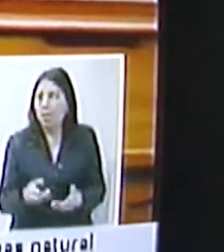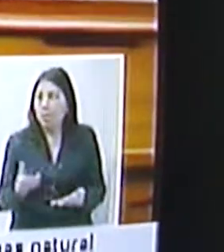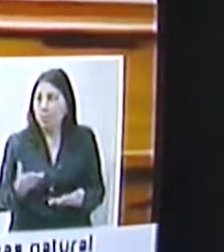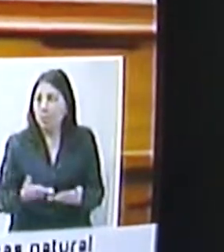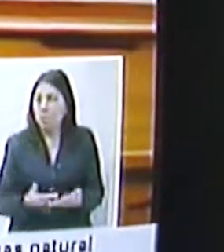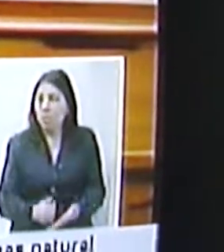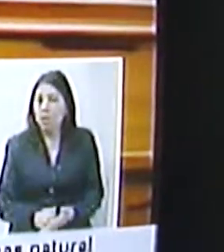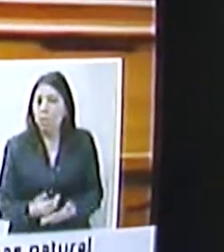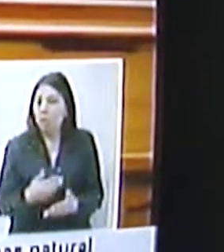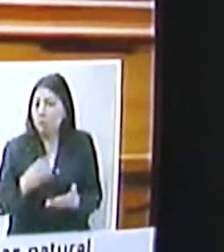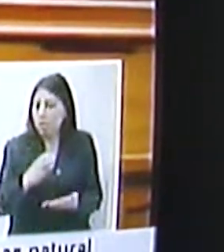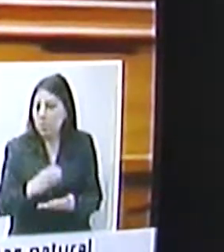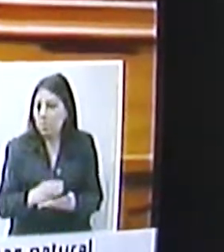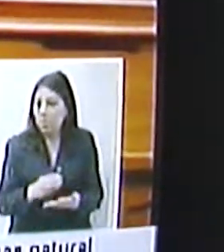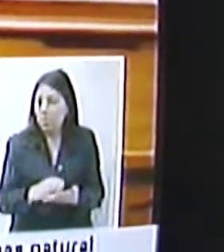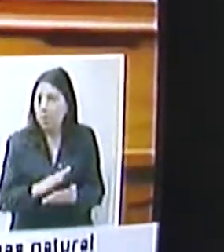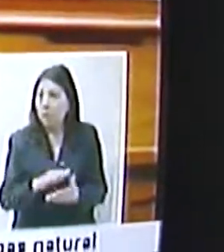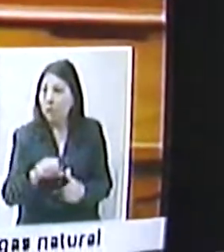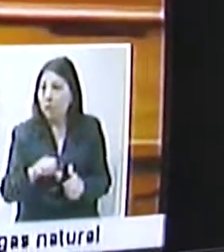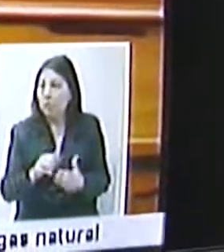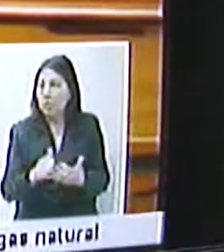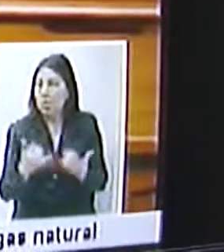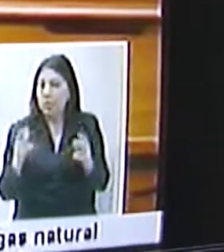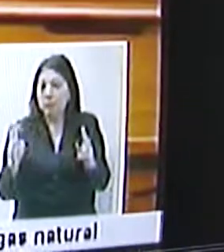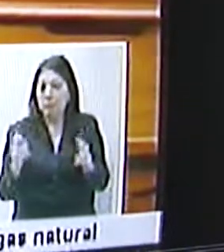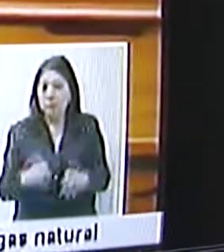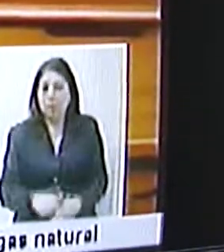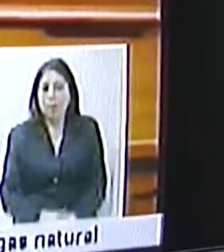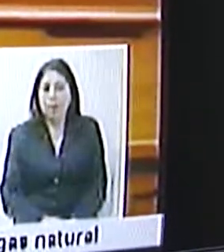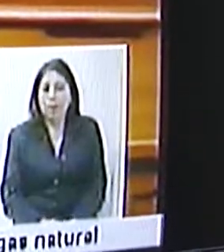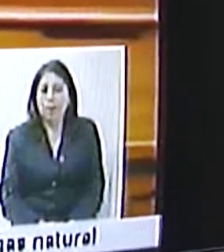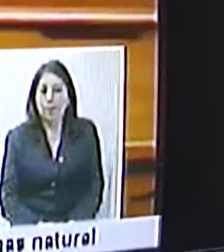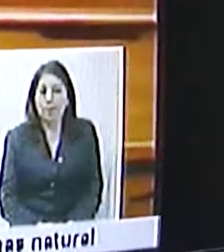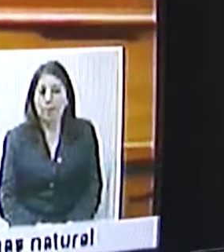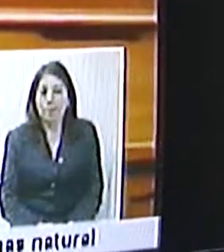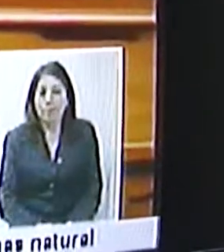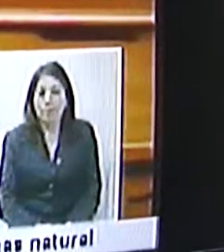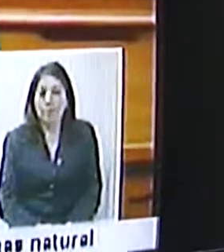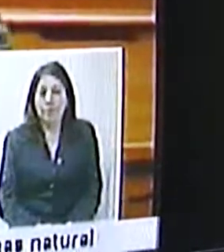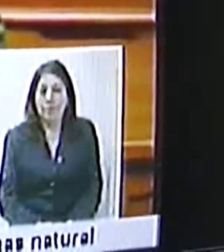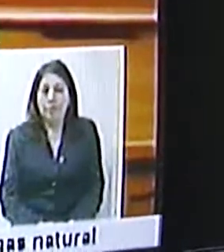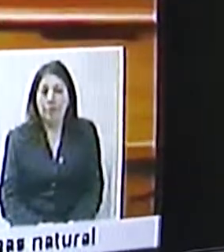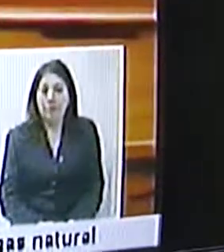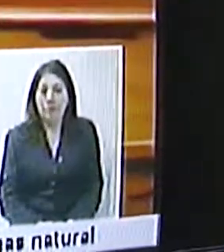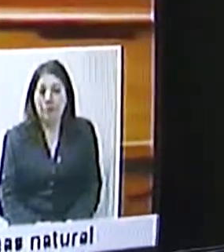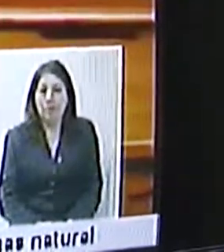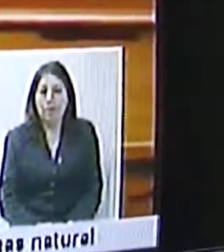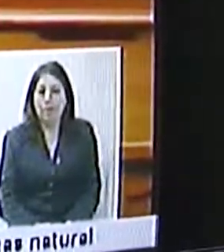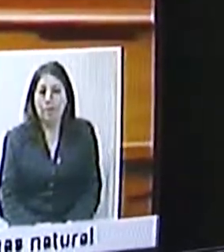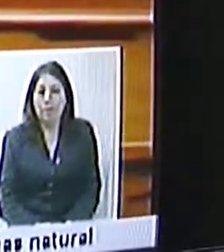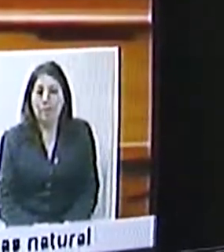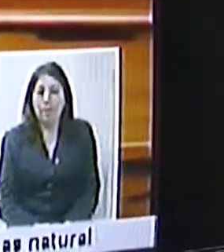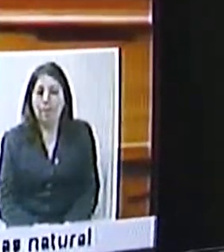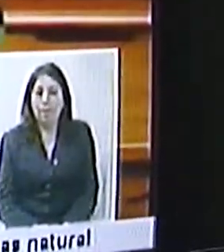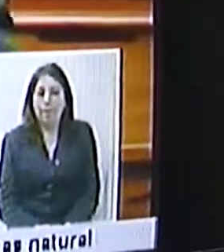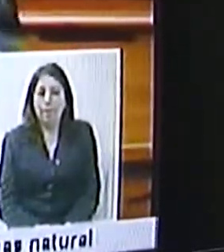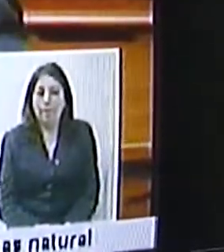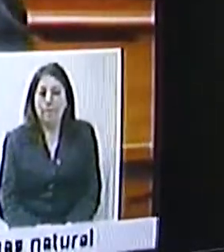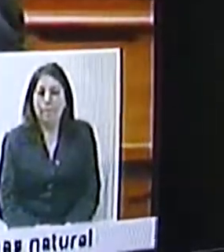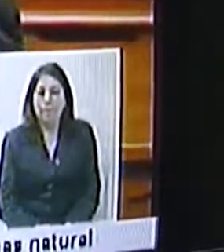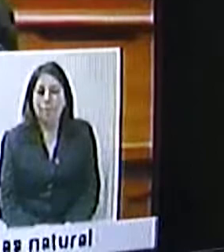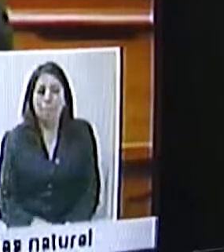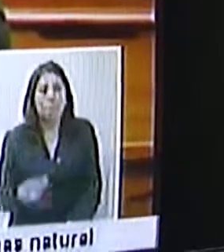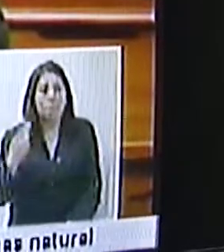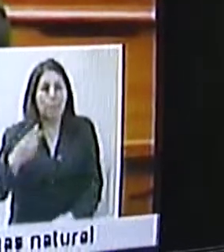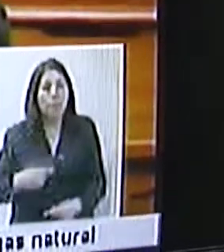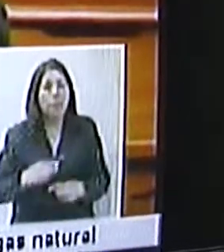realice una certificación en torno a este tema. Finalmente, creo que amerita